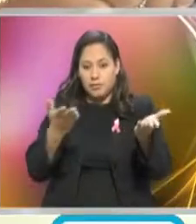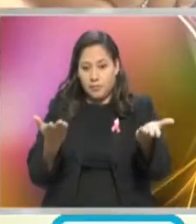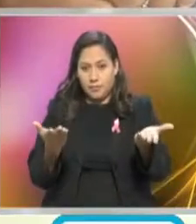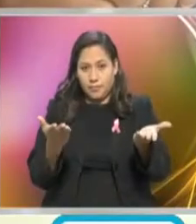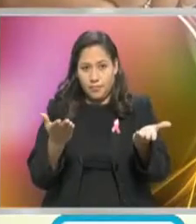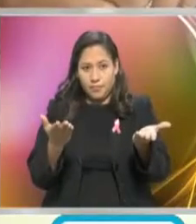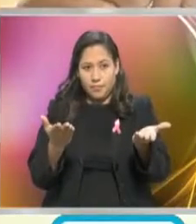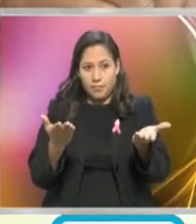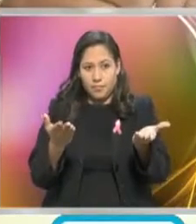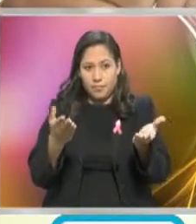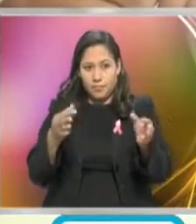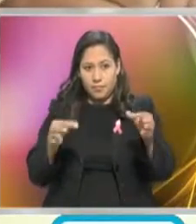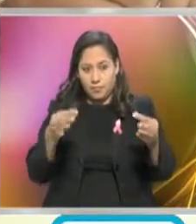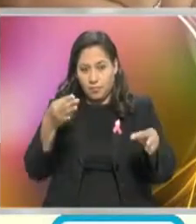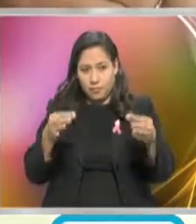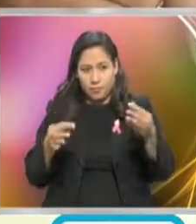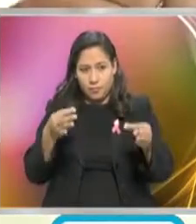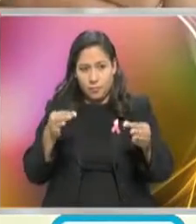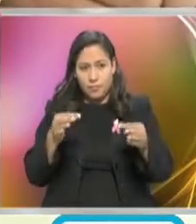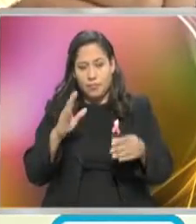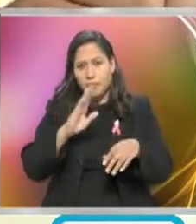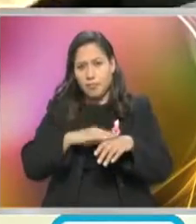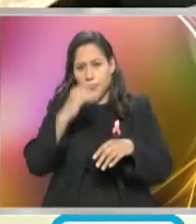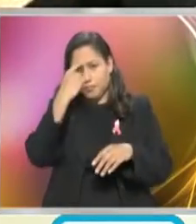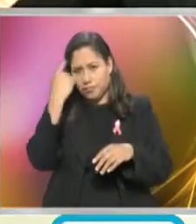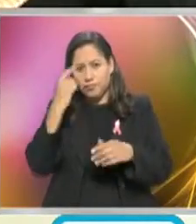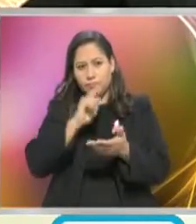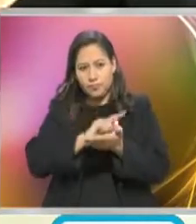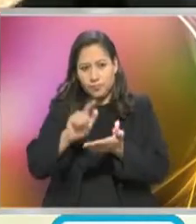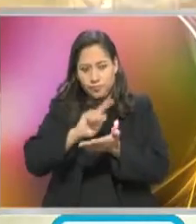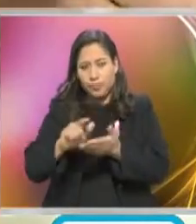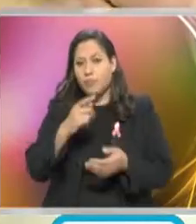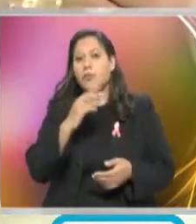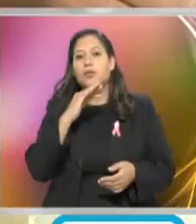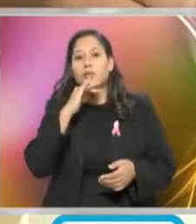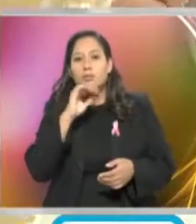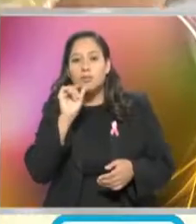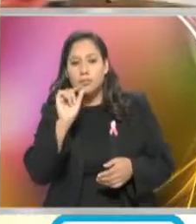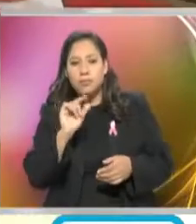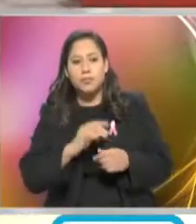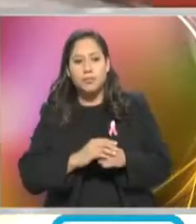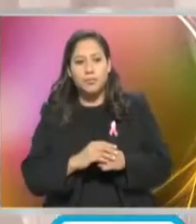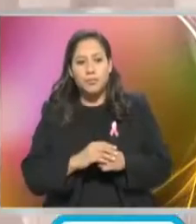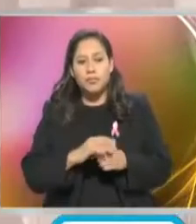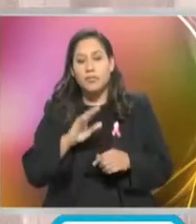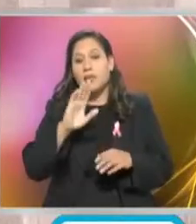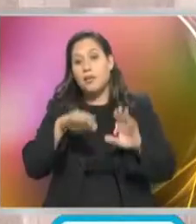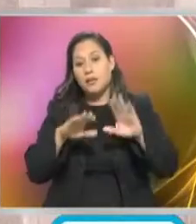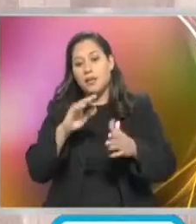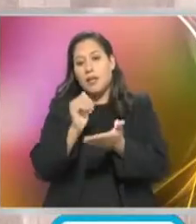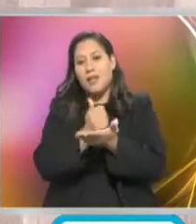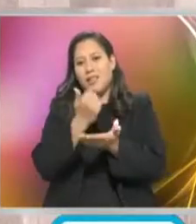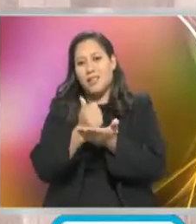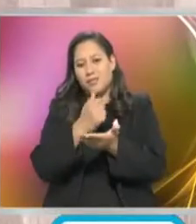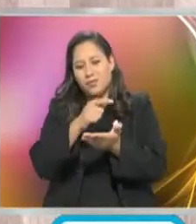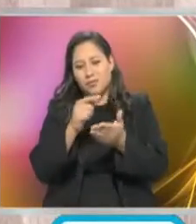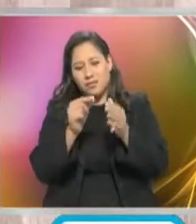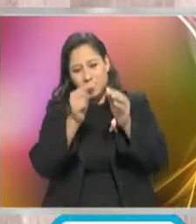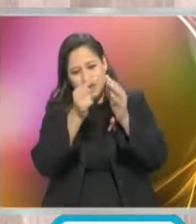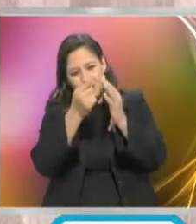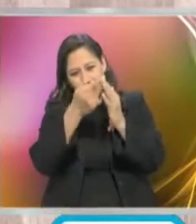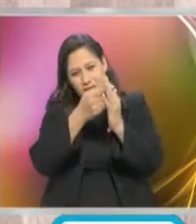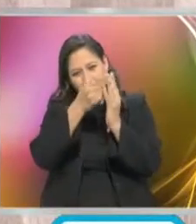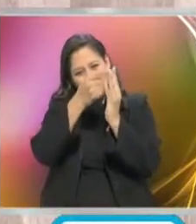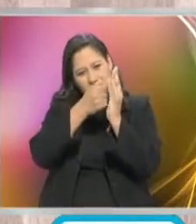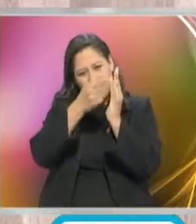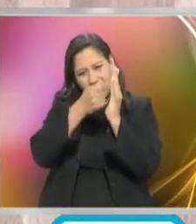rollos de plástico. ¿Sí? Más fácil de lavar, ¿no? Y se Pues sí, no se ensucia tanto, porque si no luego se mete el arroz entre los palitos, entonces